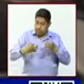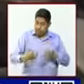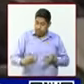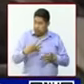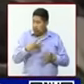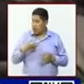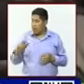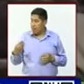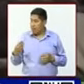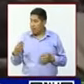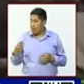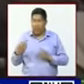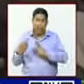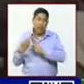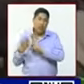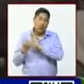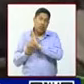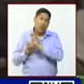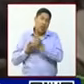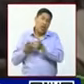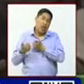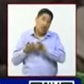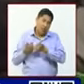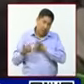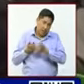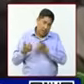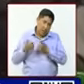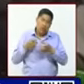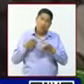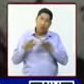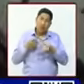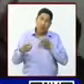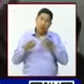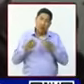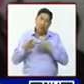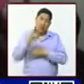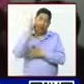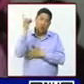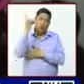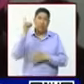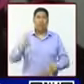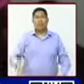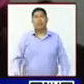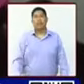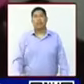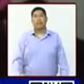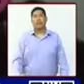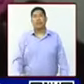con resolución administrativa emitida por la Dirección Nacional.